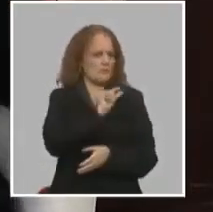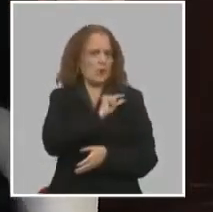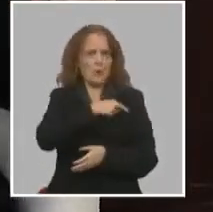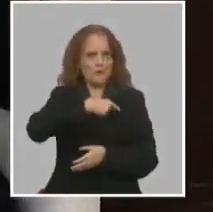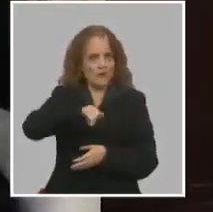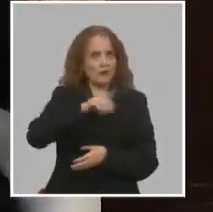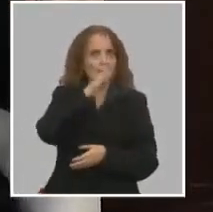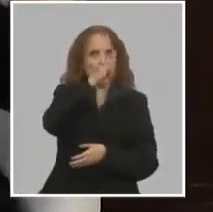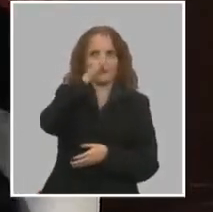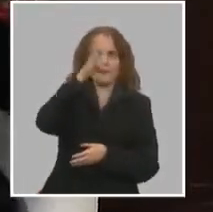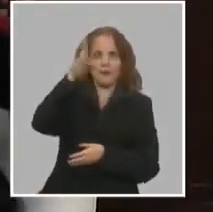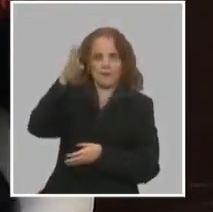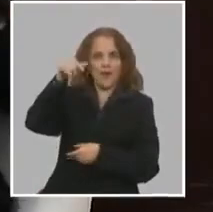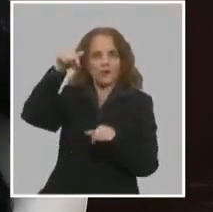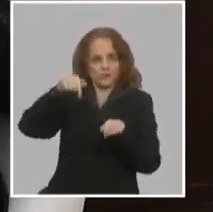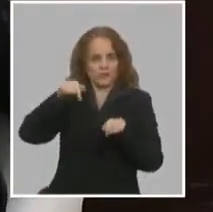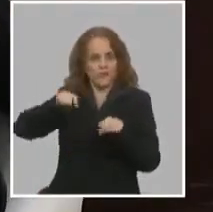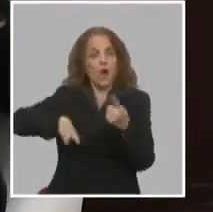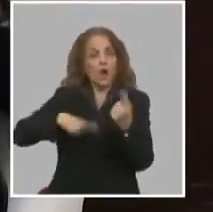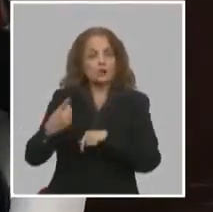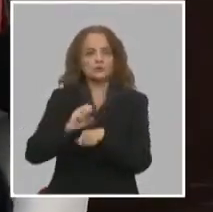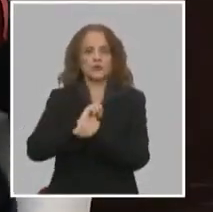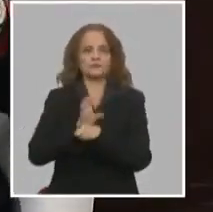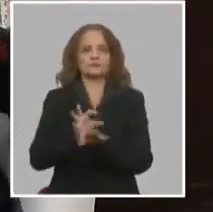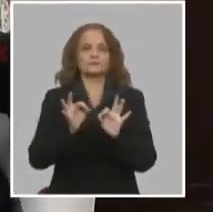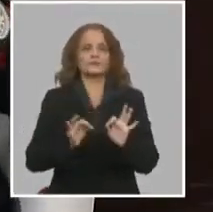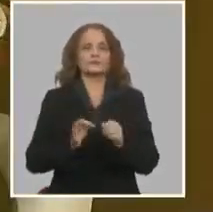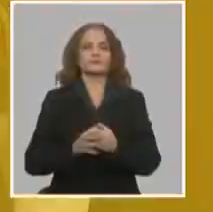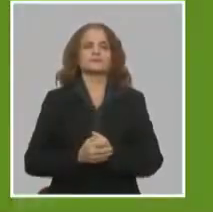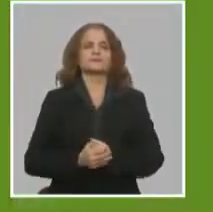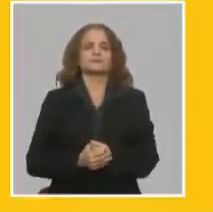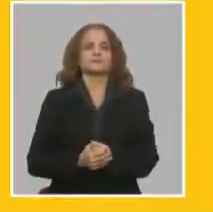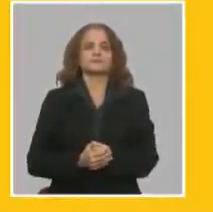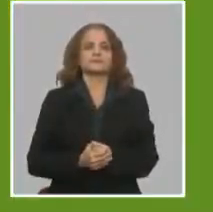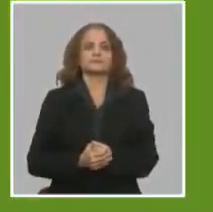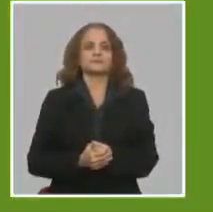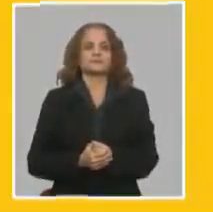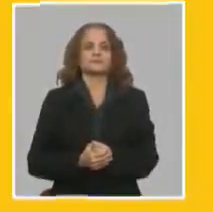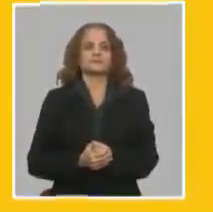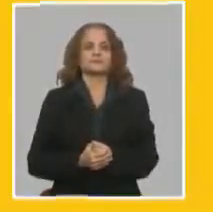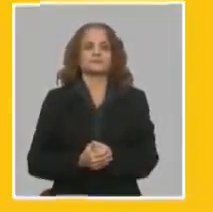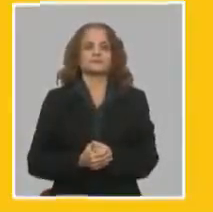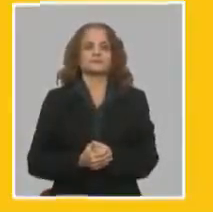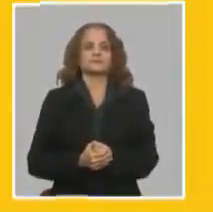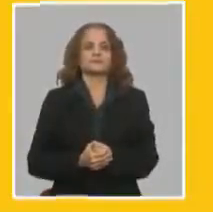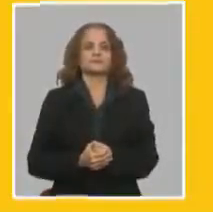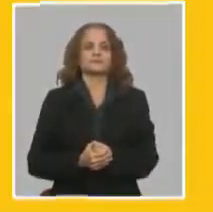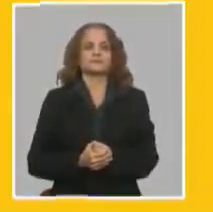en diversas partes del mundo enfrentando a la COVID-19. Sí, sí.